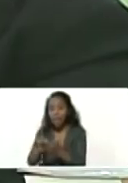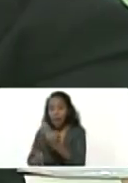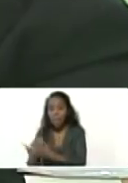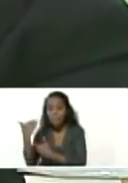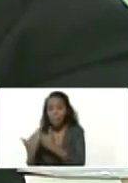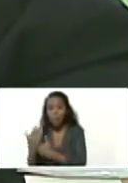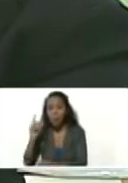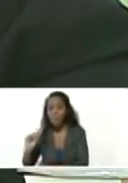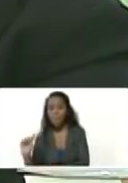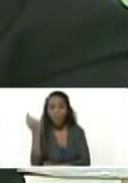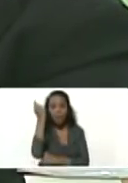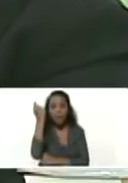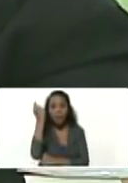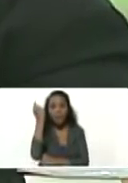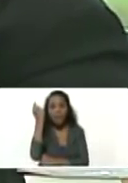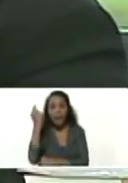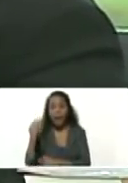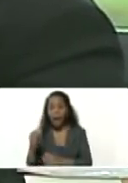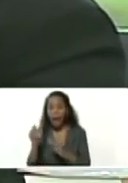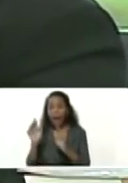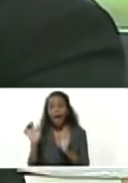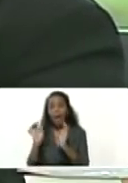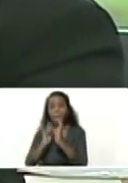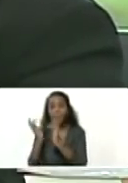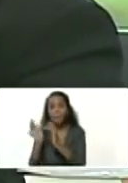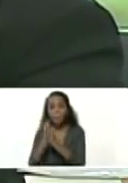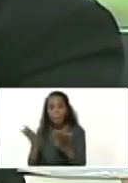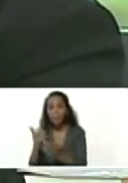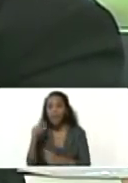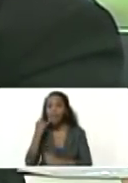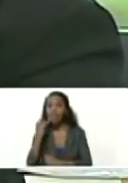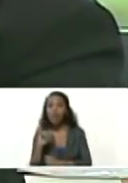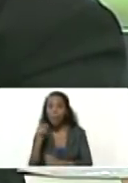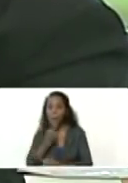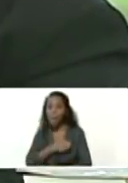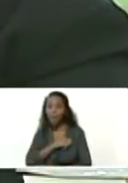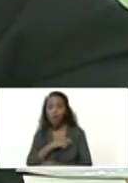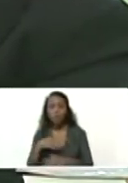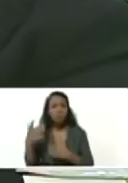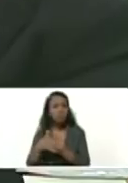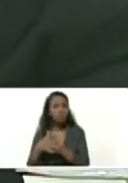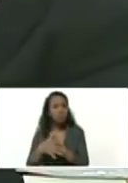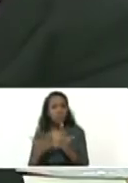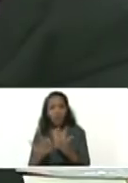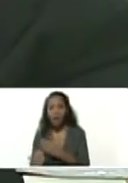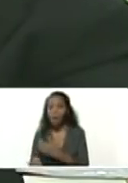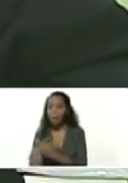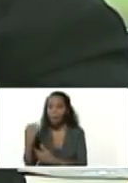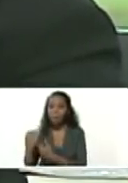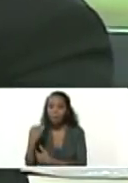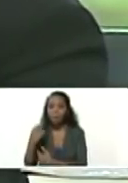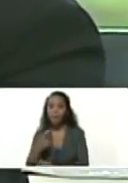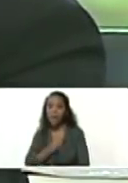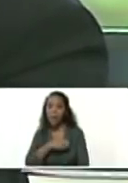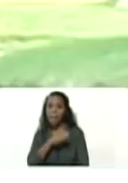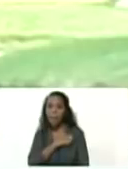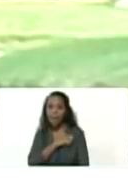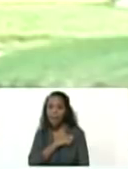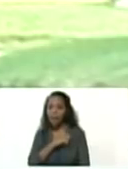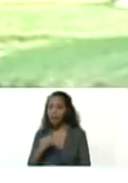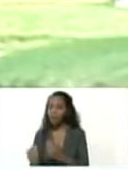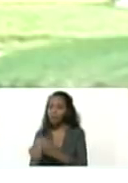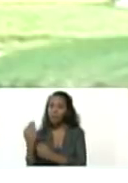primera vez la Biblia en idioma español. ¿Dónde fue eso? En España. ¡España!